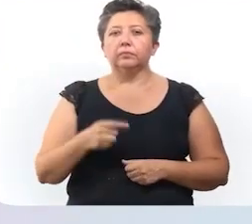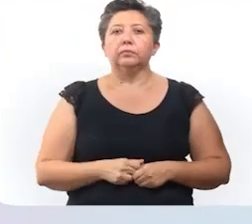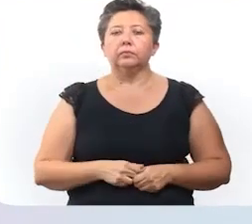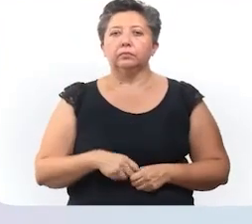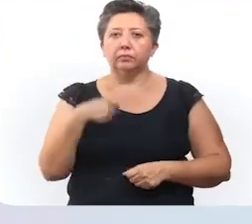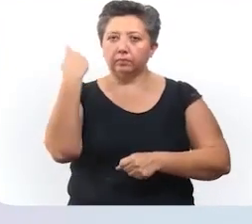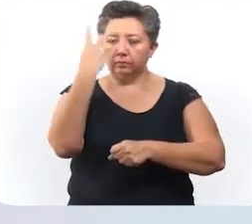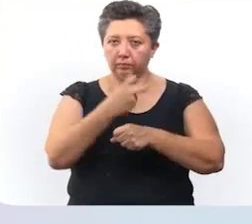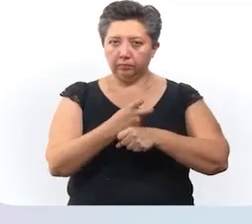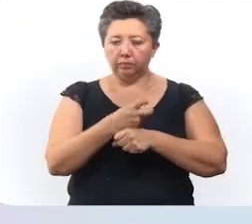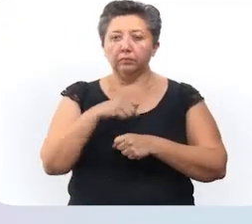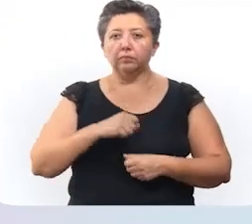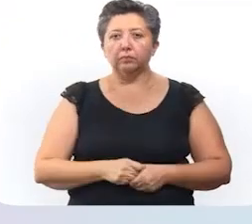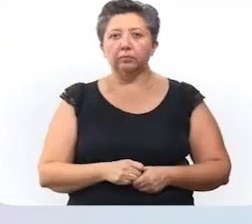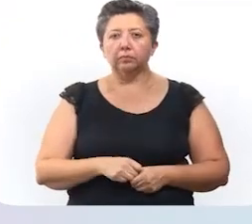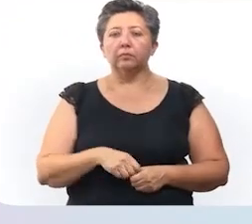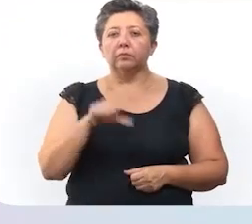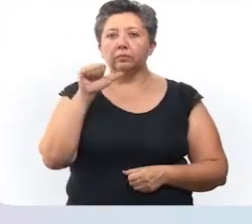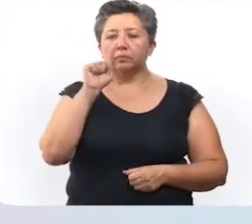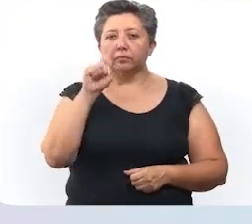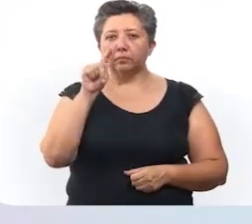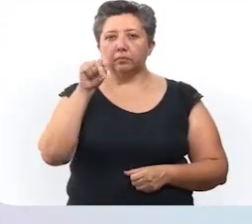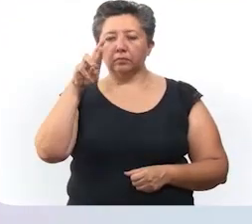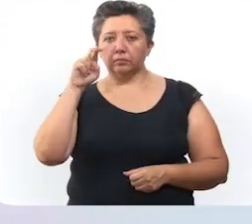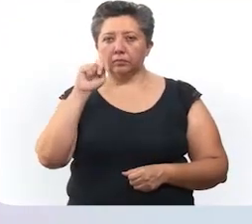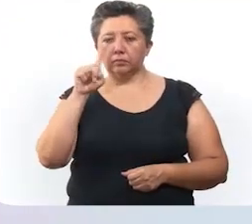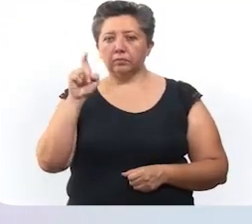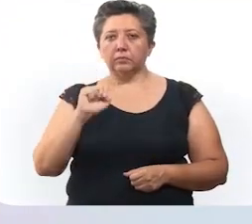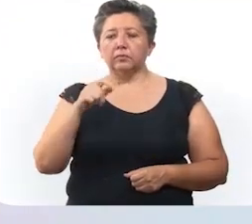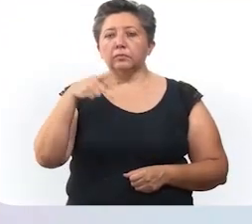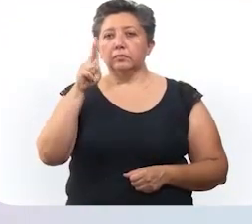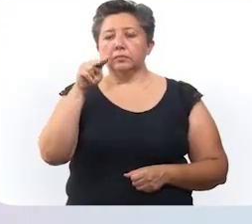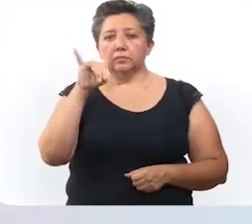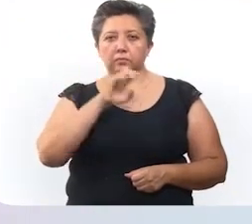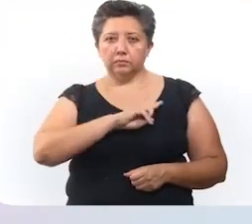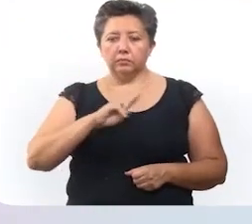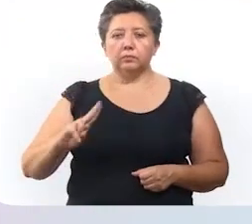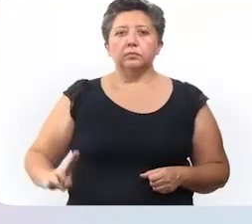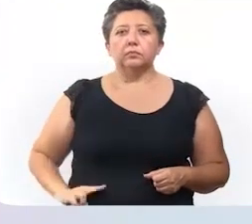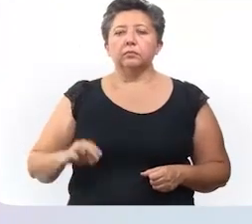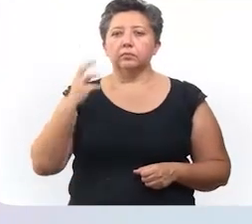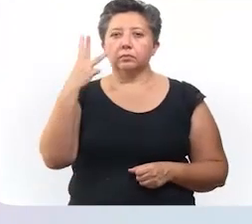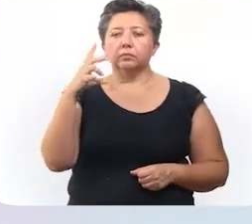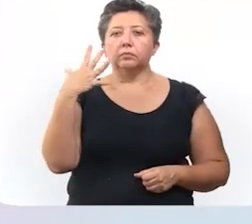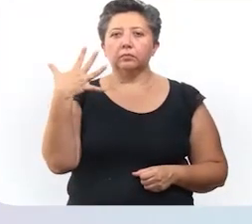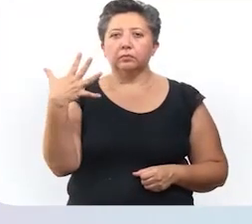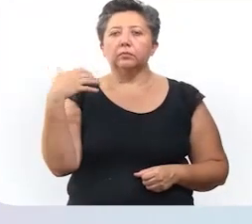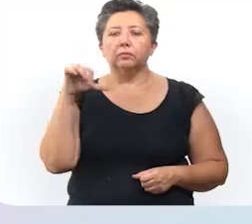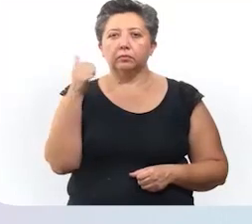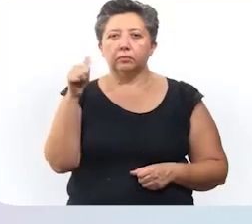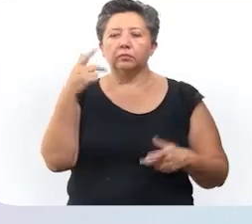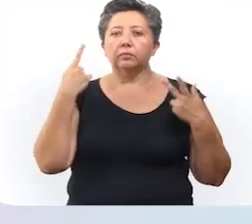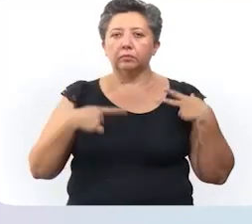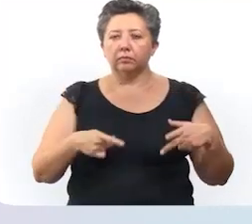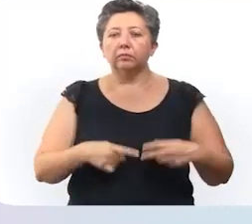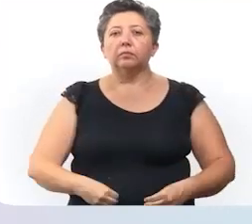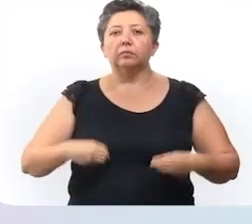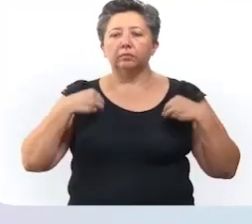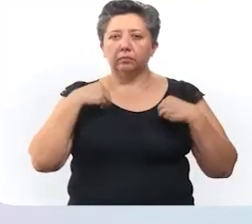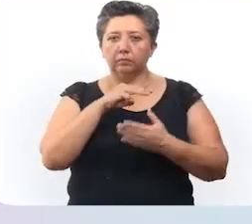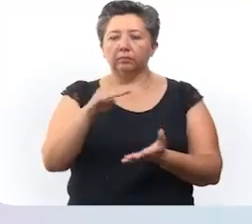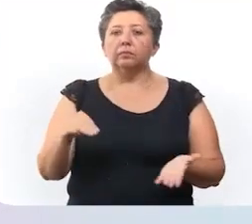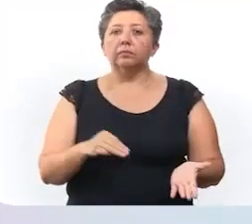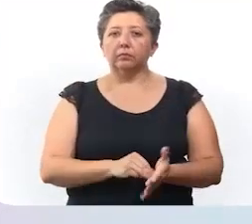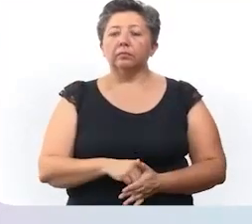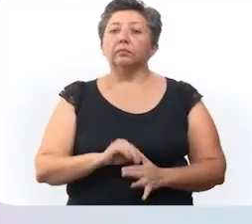correspondiente a la segunda dosis de la farmacéutica AstraZeneca en Canacín y Umam. Del 3 al 5 de agosto, las personas que viven en